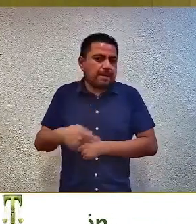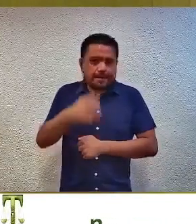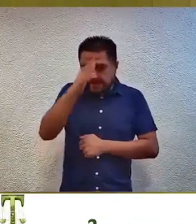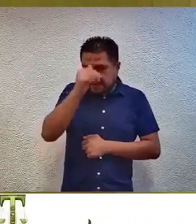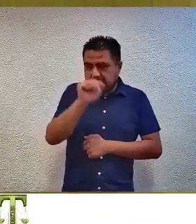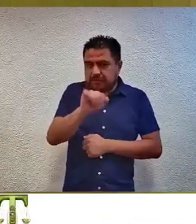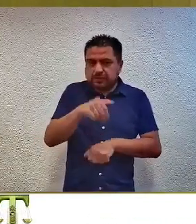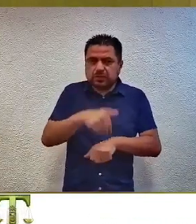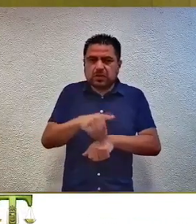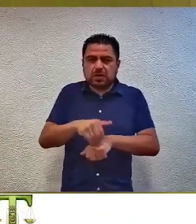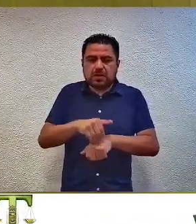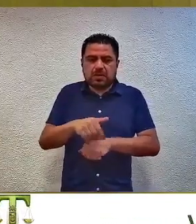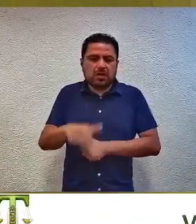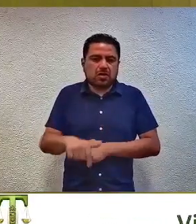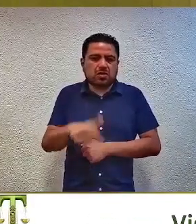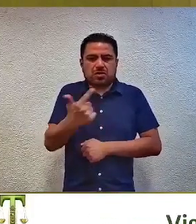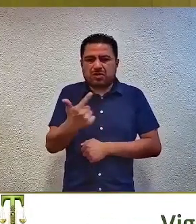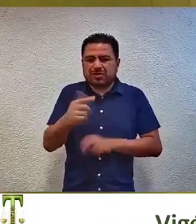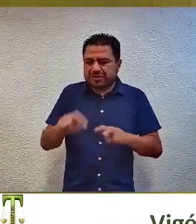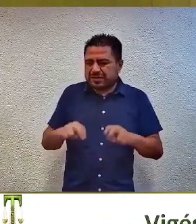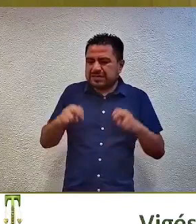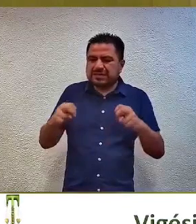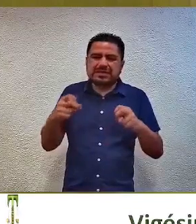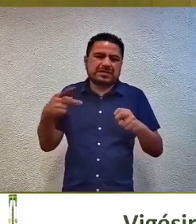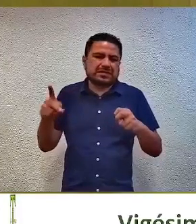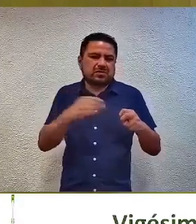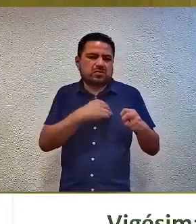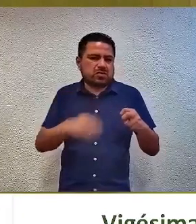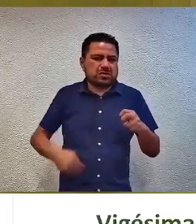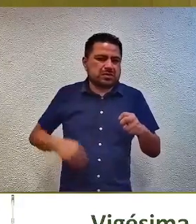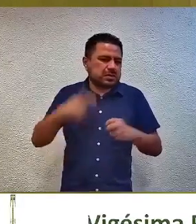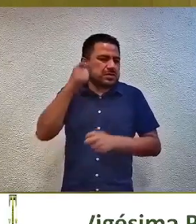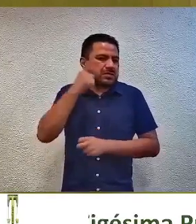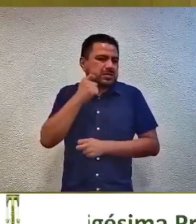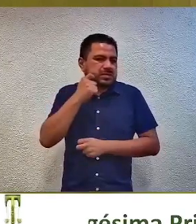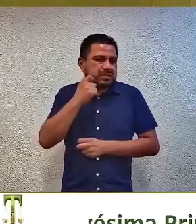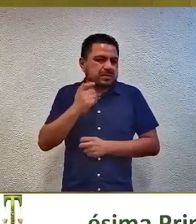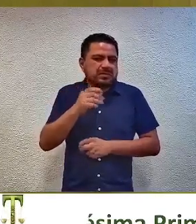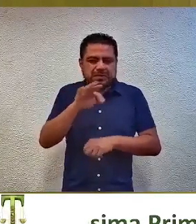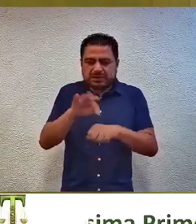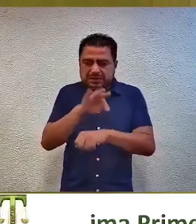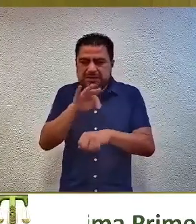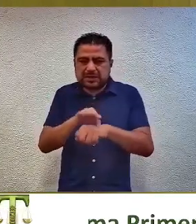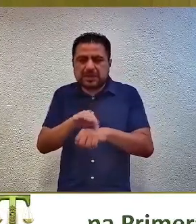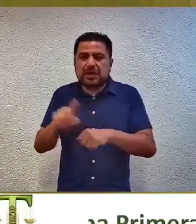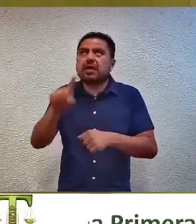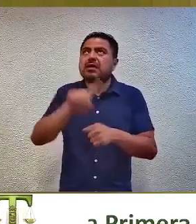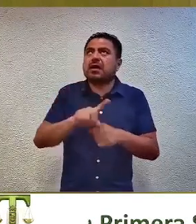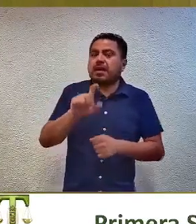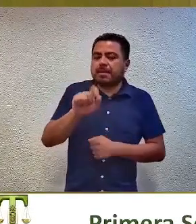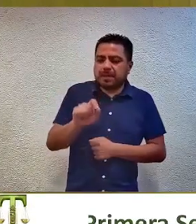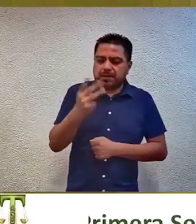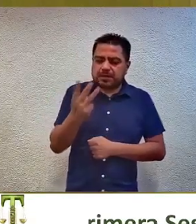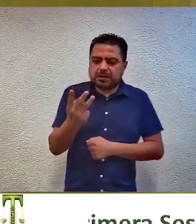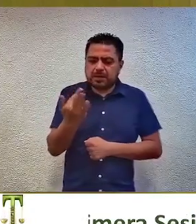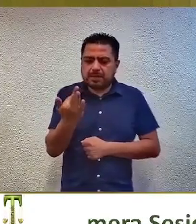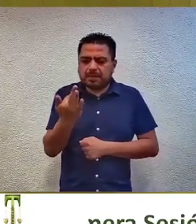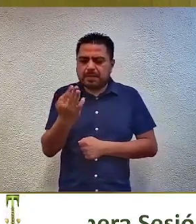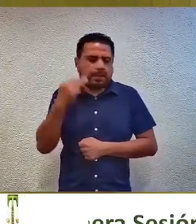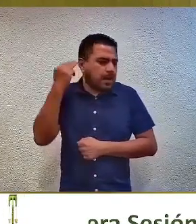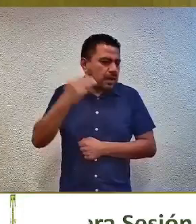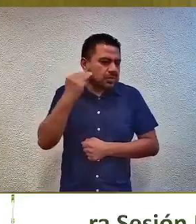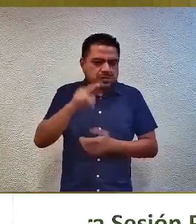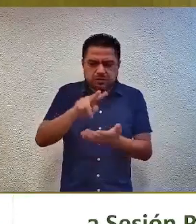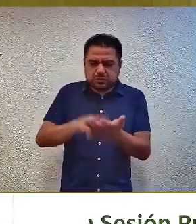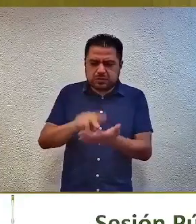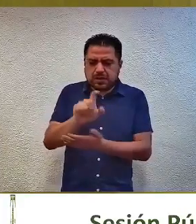en la 12ª sesión extraordinaria del Cabildo del Ayuntamiento de Chilpancingo de los Bravo Guerrero, celebrada el 23 de marzo de 2022,